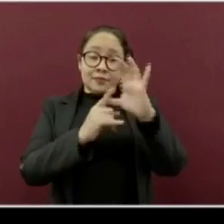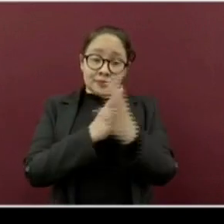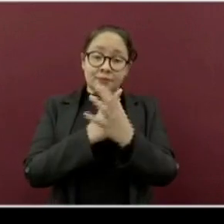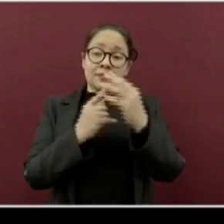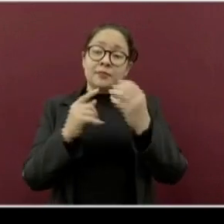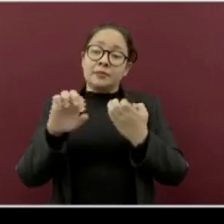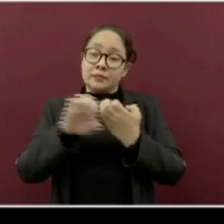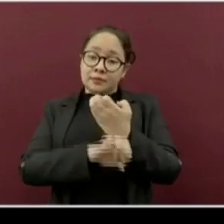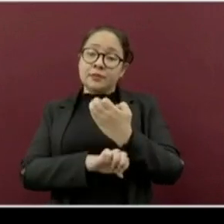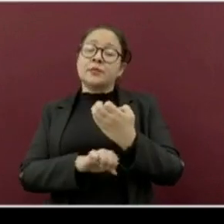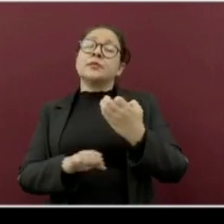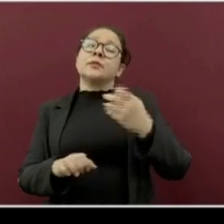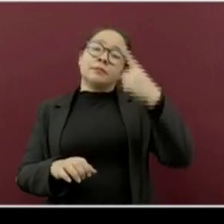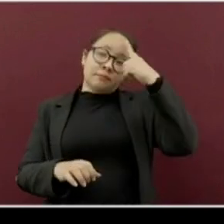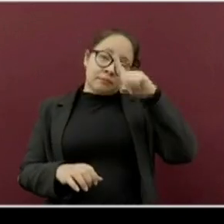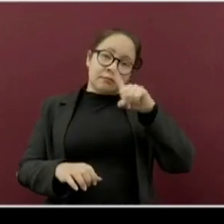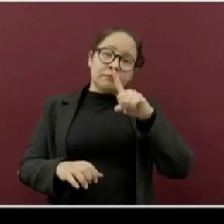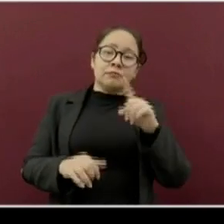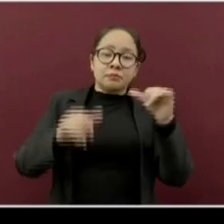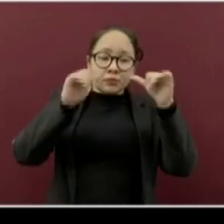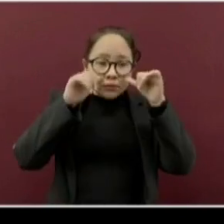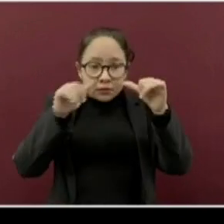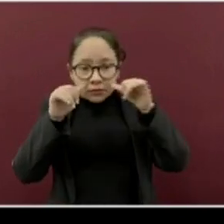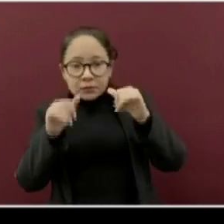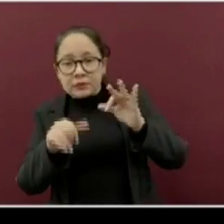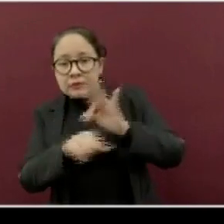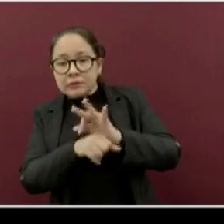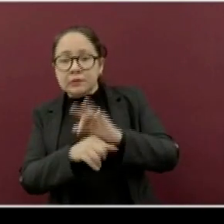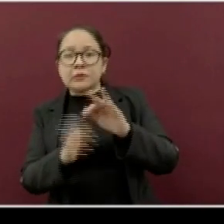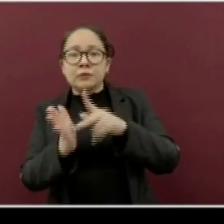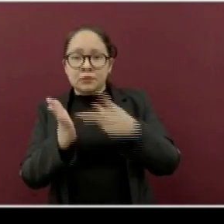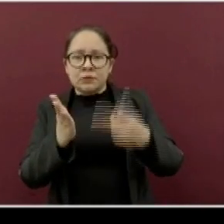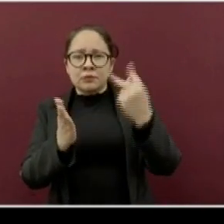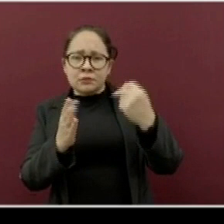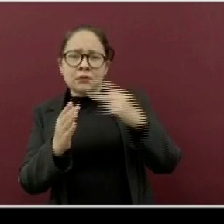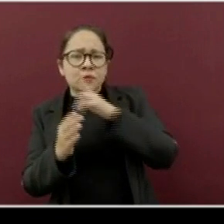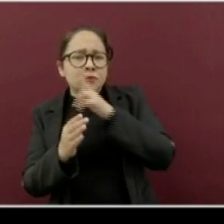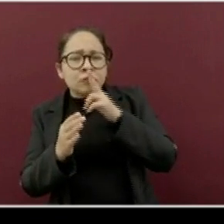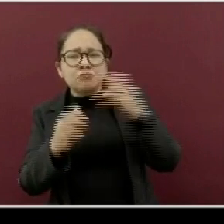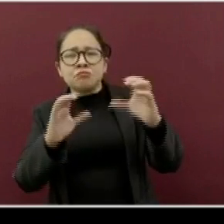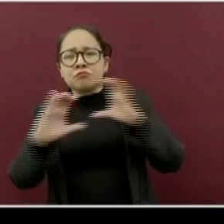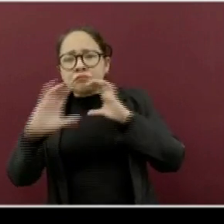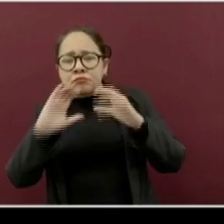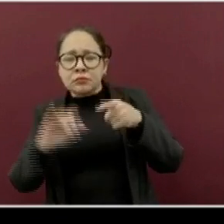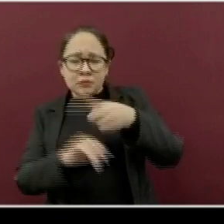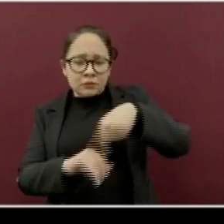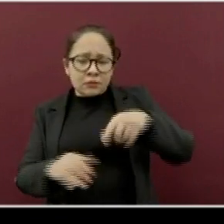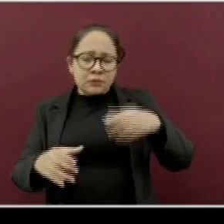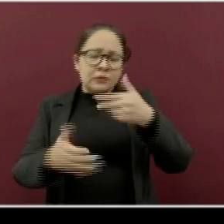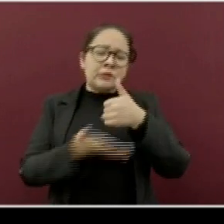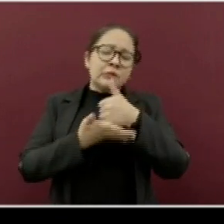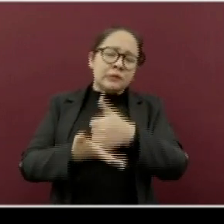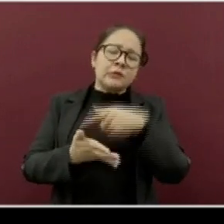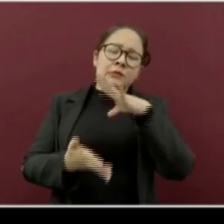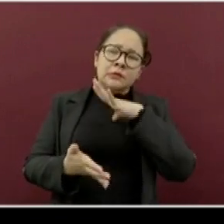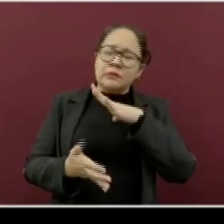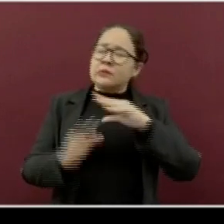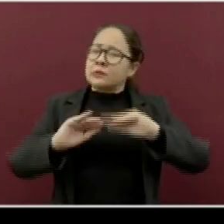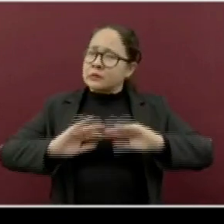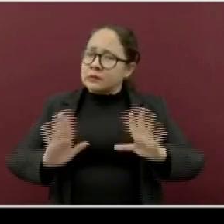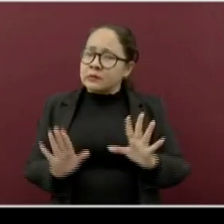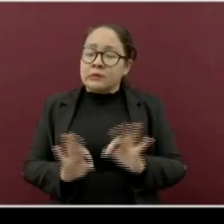Estatal para la Atención y Protección de los Periodistas, igualmente hemos logrado atender